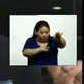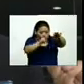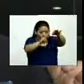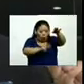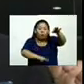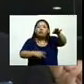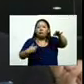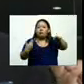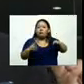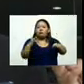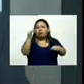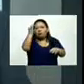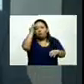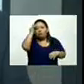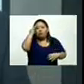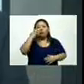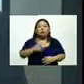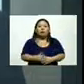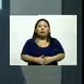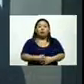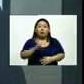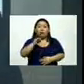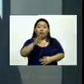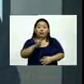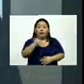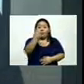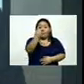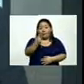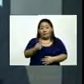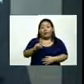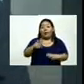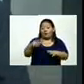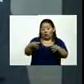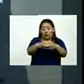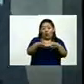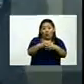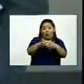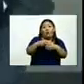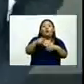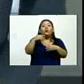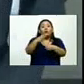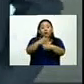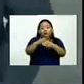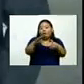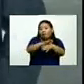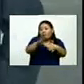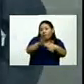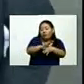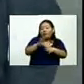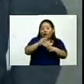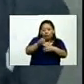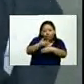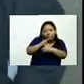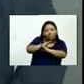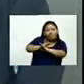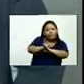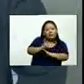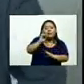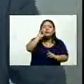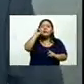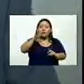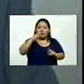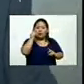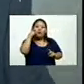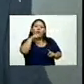en la factura, que son cosas que tienen que darse. En su defensa, el FMLN dice que el presidente debe señalar